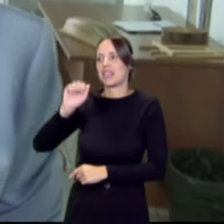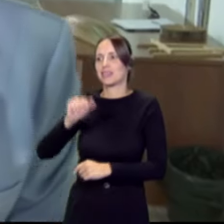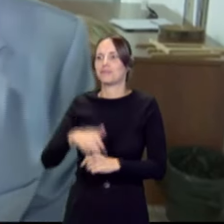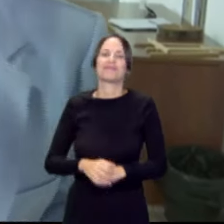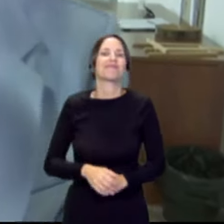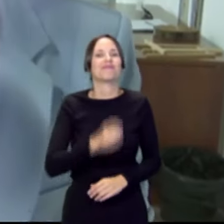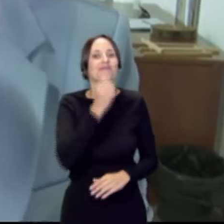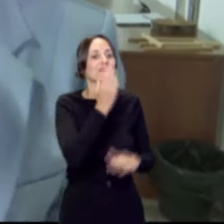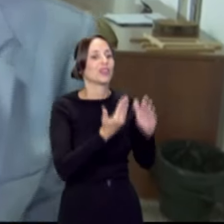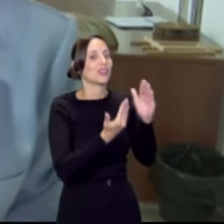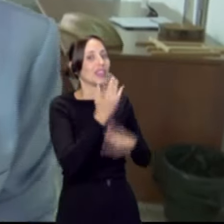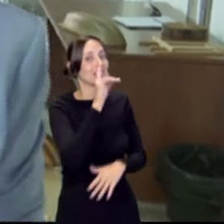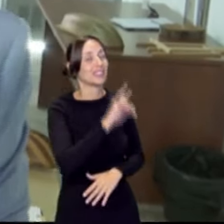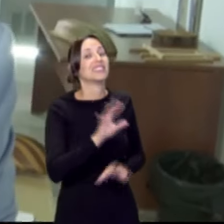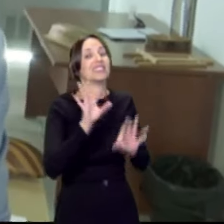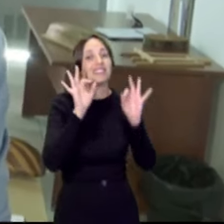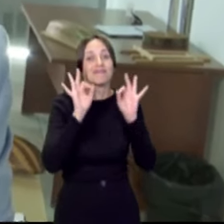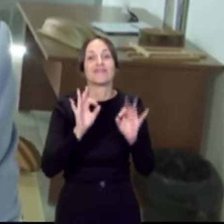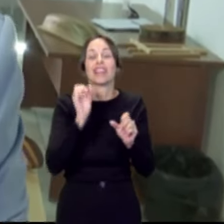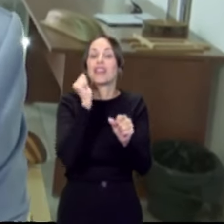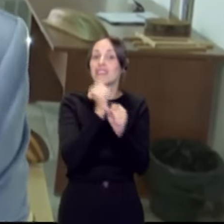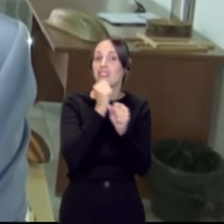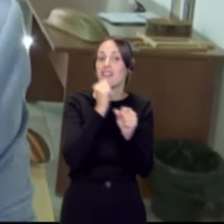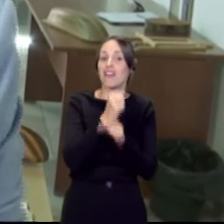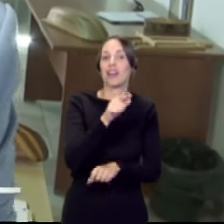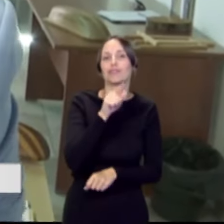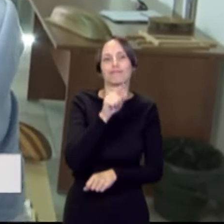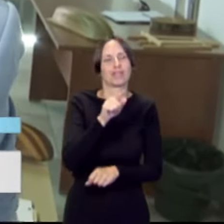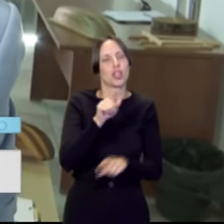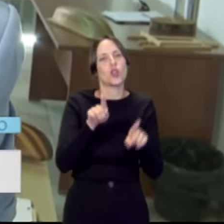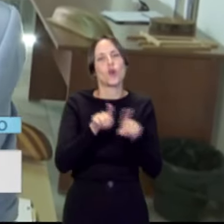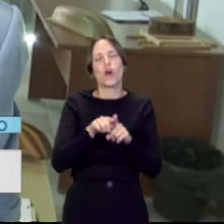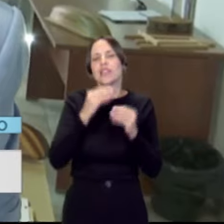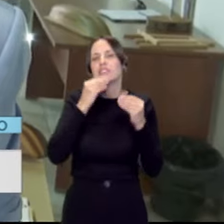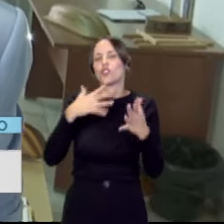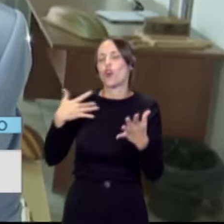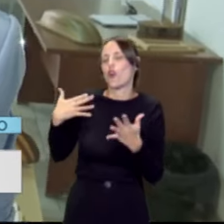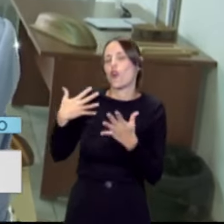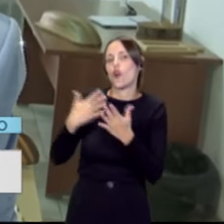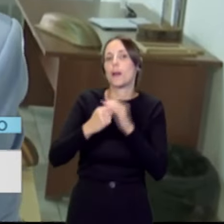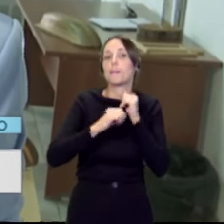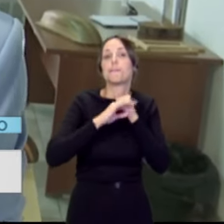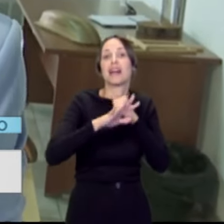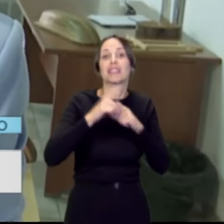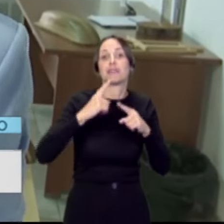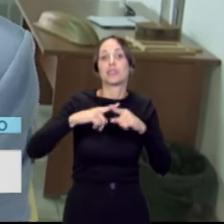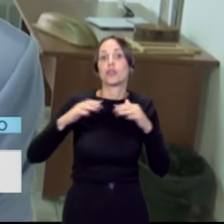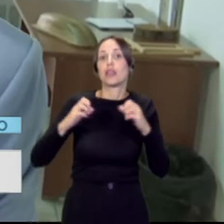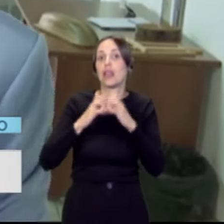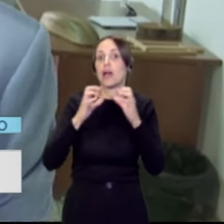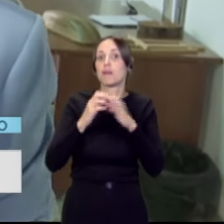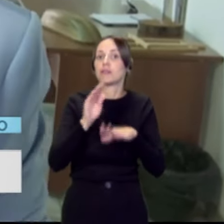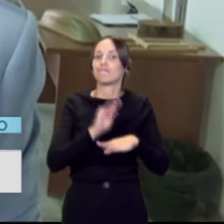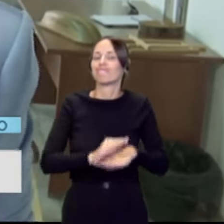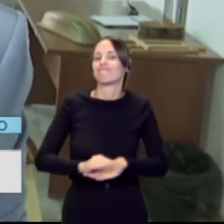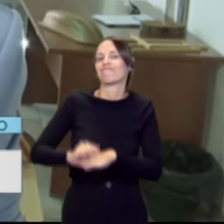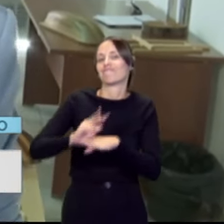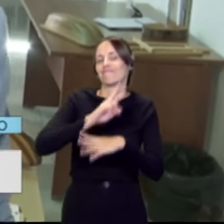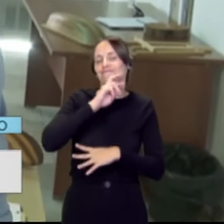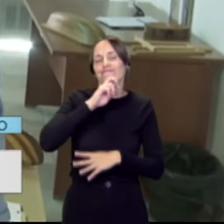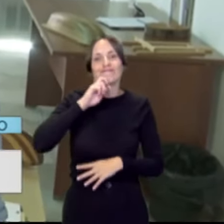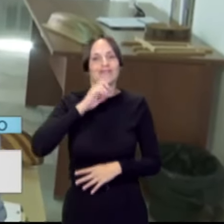Buenos días, Canarias. Sí, es un oficio con profundas raíces en la historia marítima de Santa Cruz de La Palma que se quiere preservar para que no se